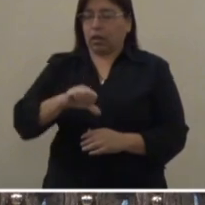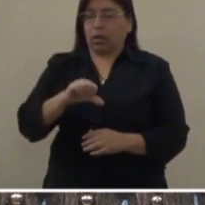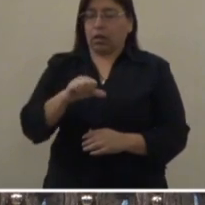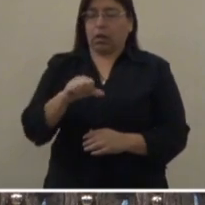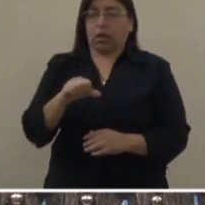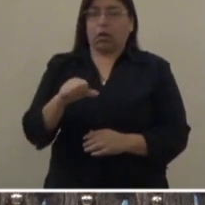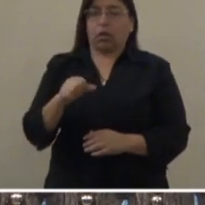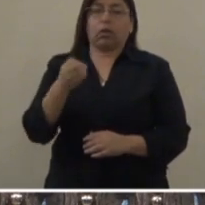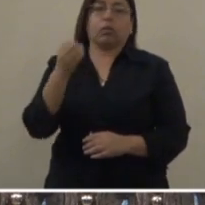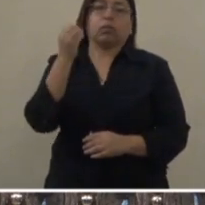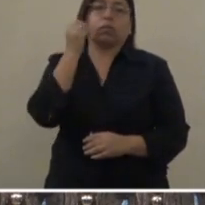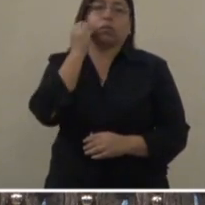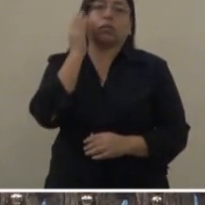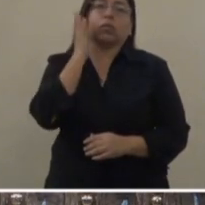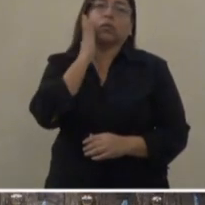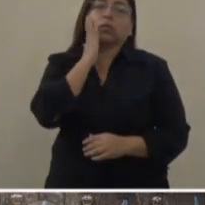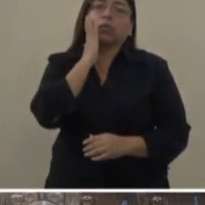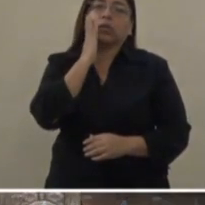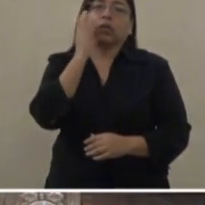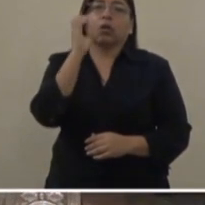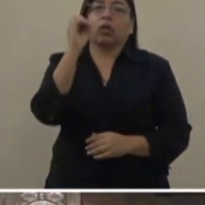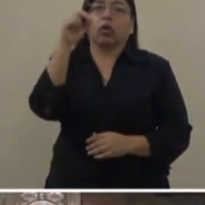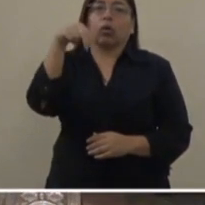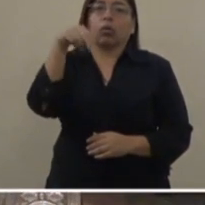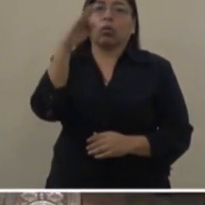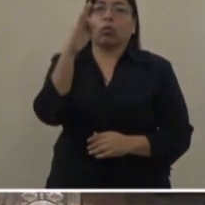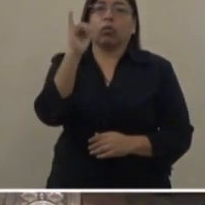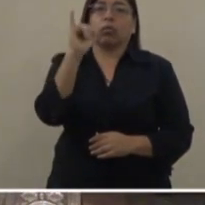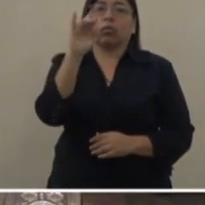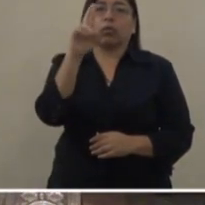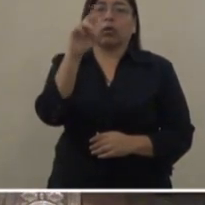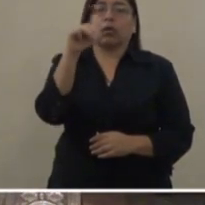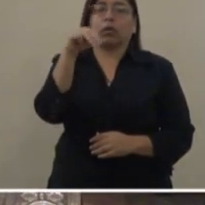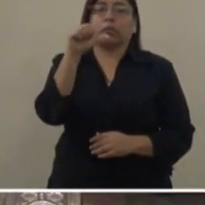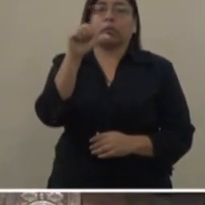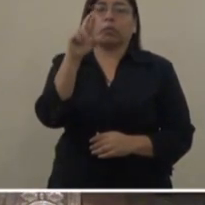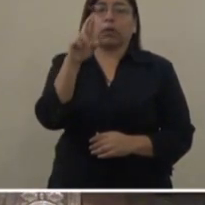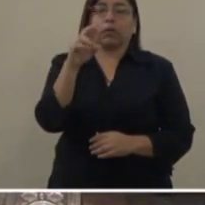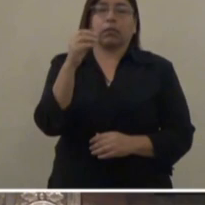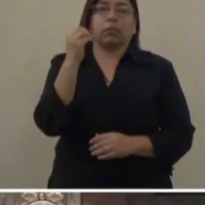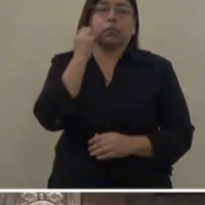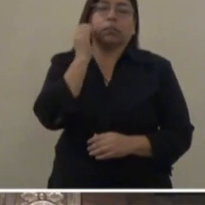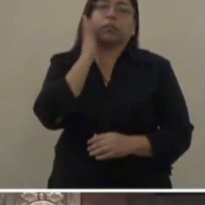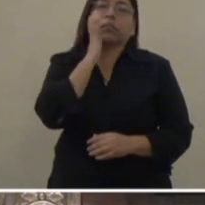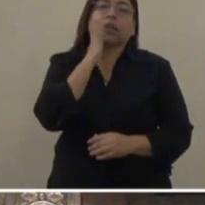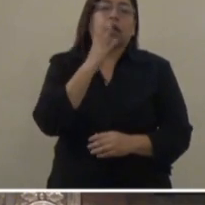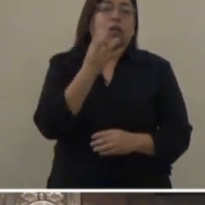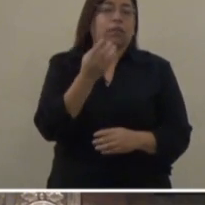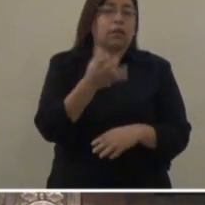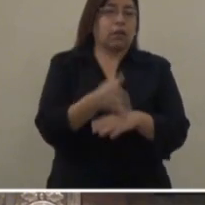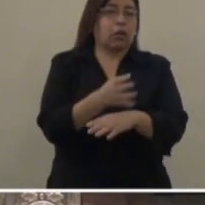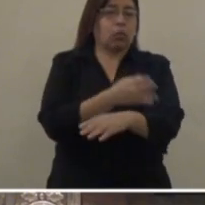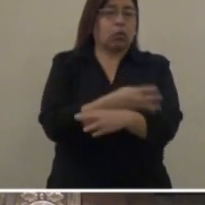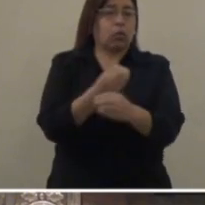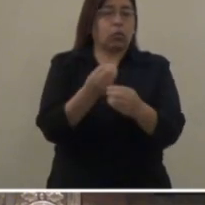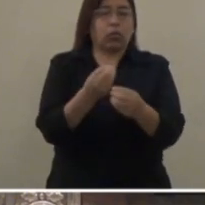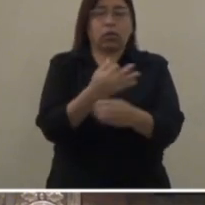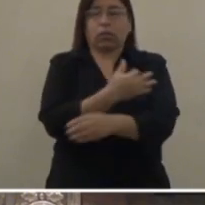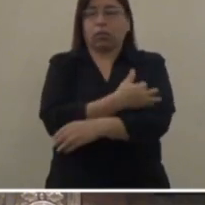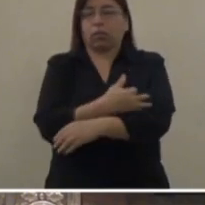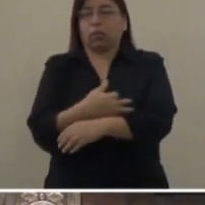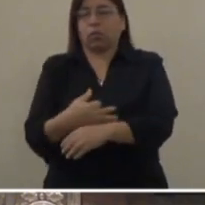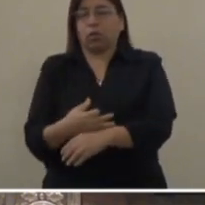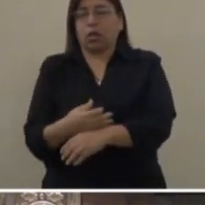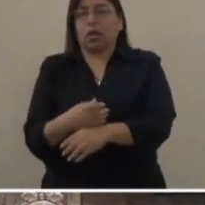de la confirmación, que vienen con sus papás y padrinos y muchos amigos.